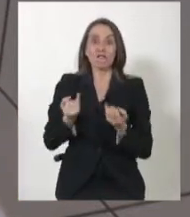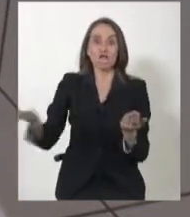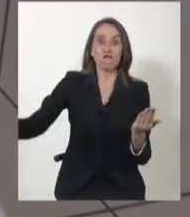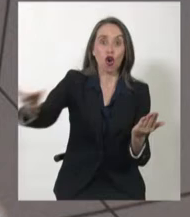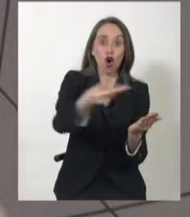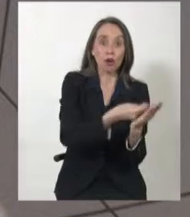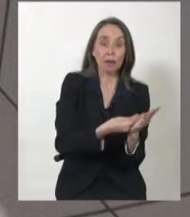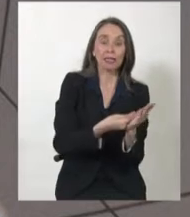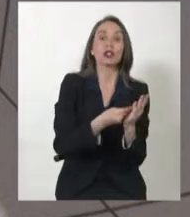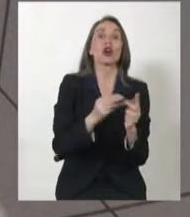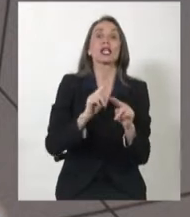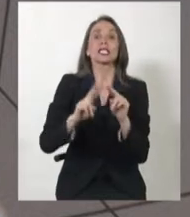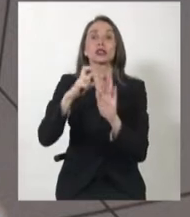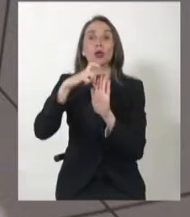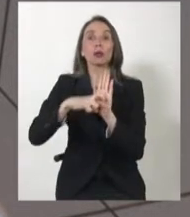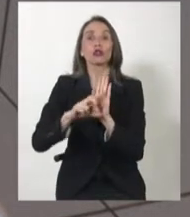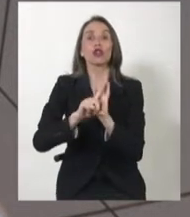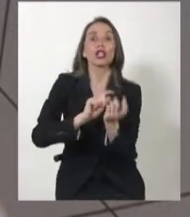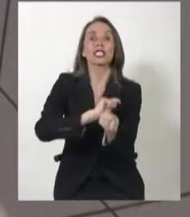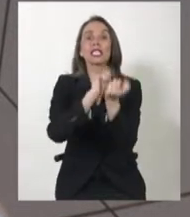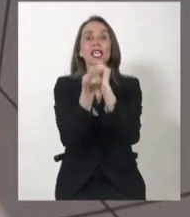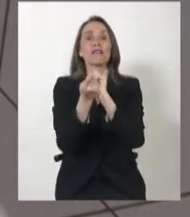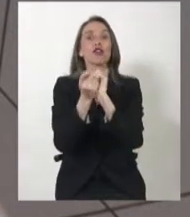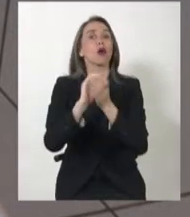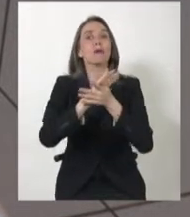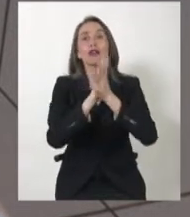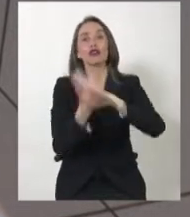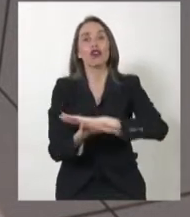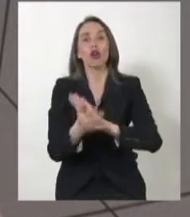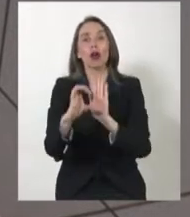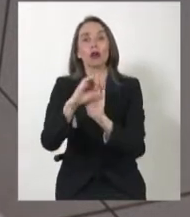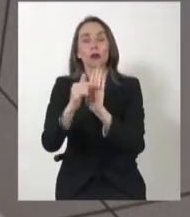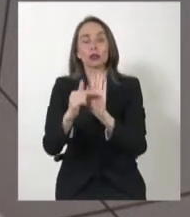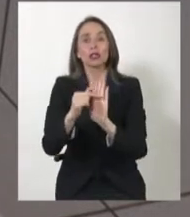de reforma total a la Constitución que presentó